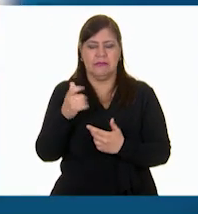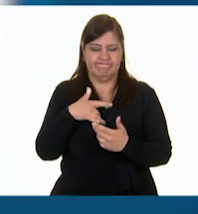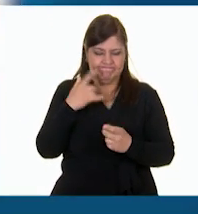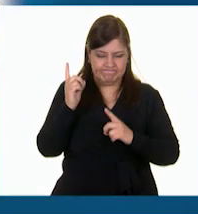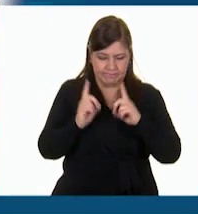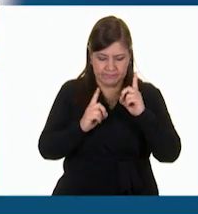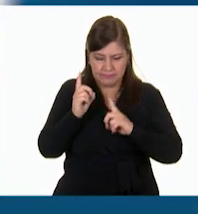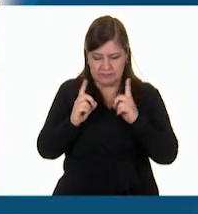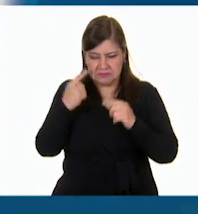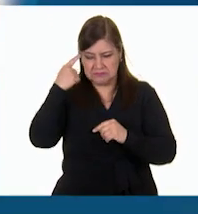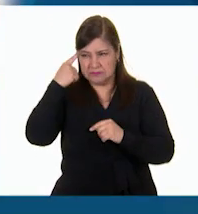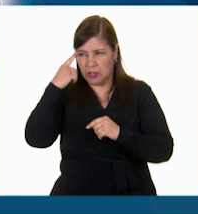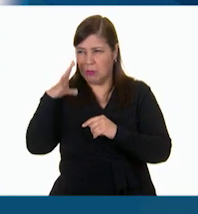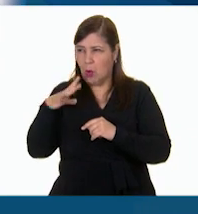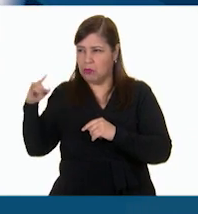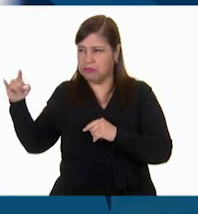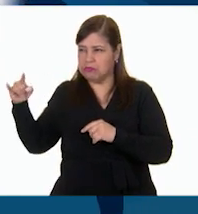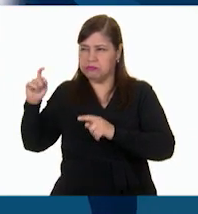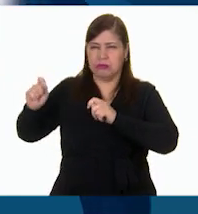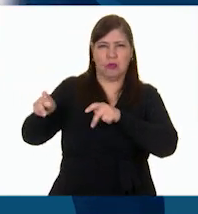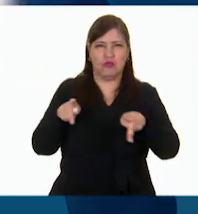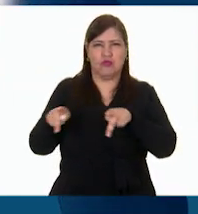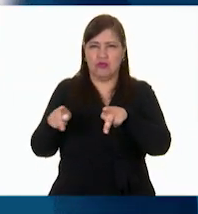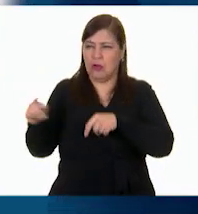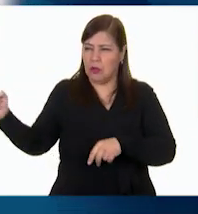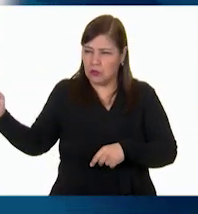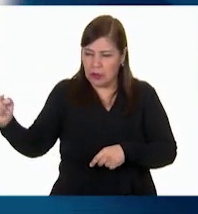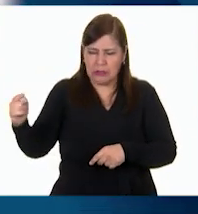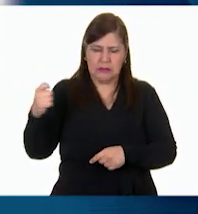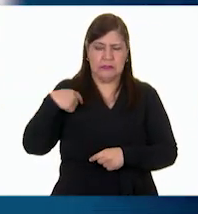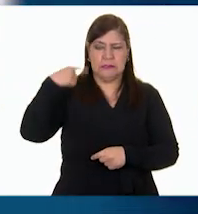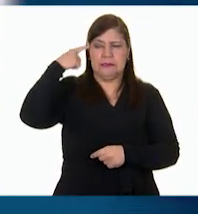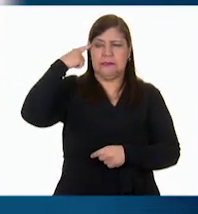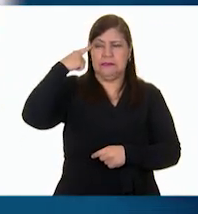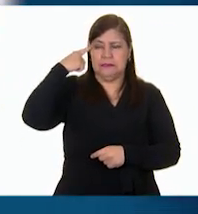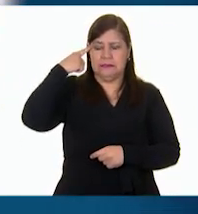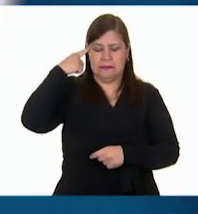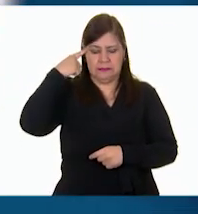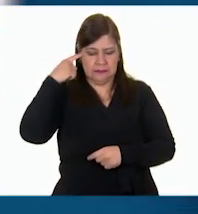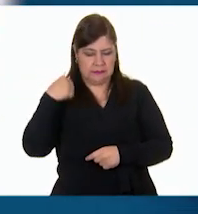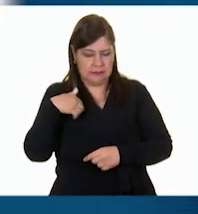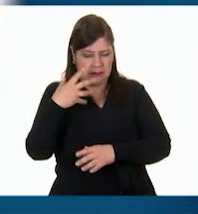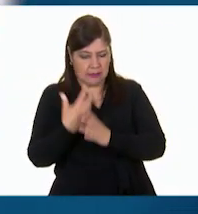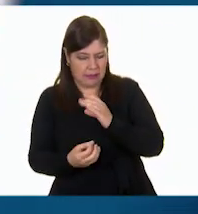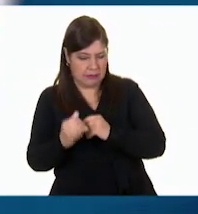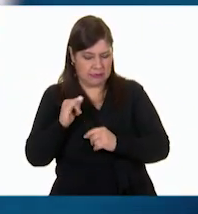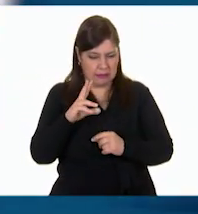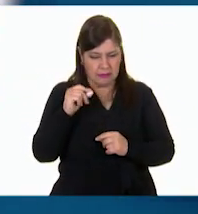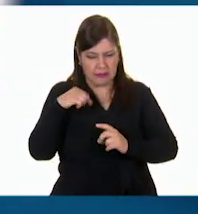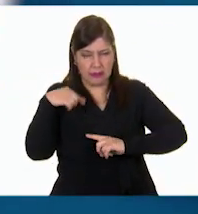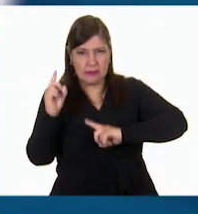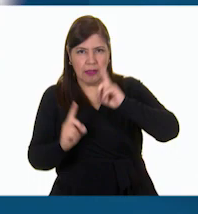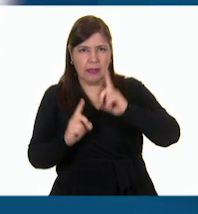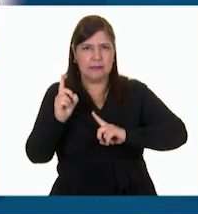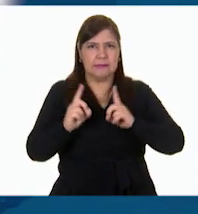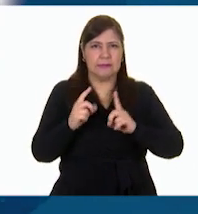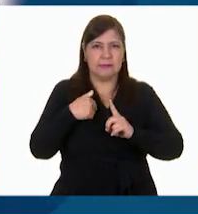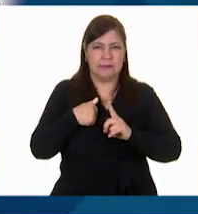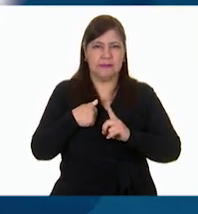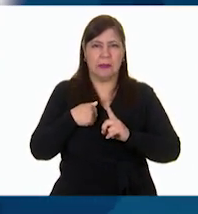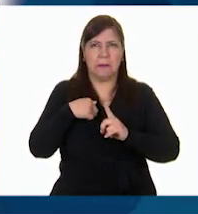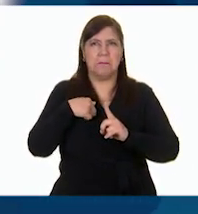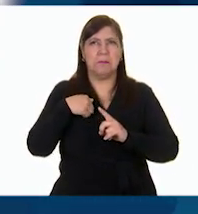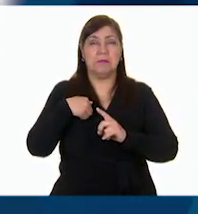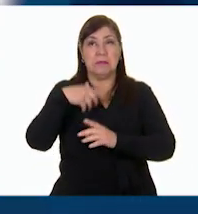vacilaba, remota la luz de un coche. Huir en ese coche, murmuró Fausto y le pareció que agonizaba de esperanza. Alejarse, he ahí